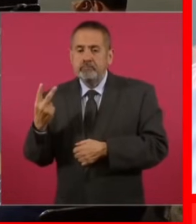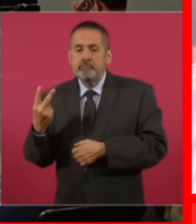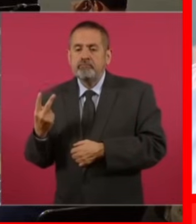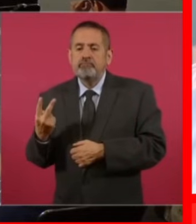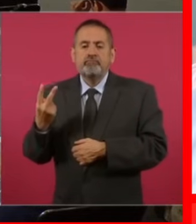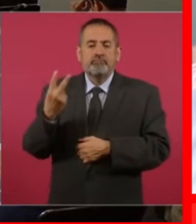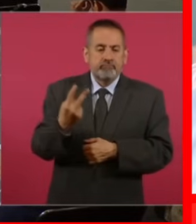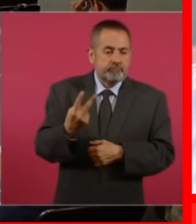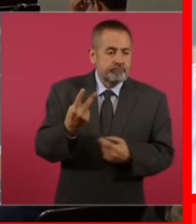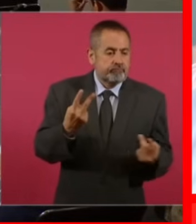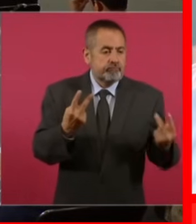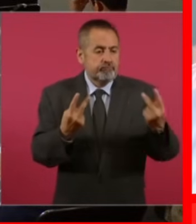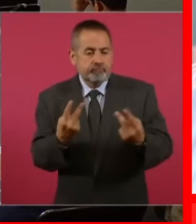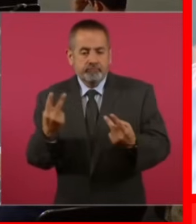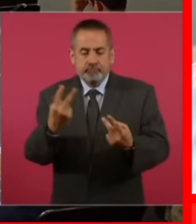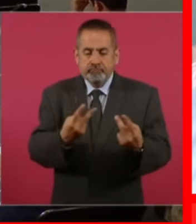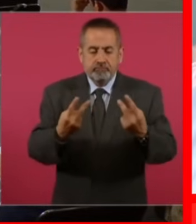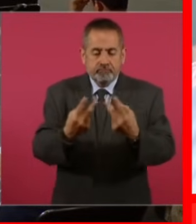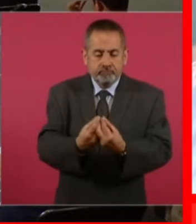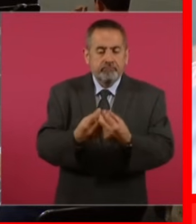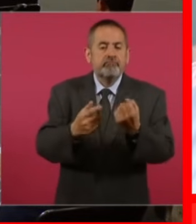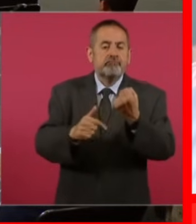se hizo un sorteo y quedaron 4,